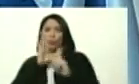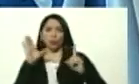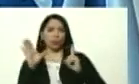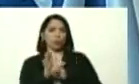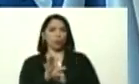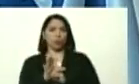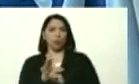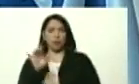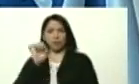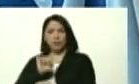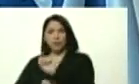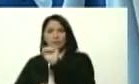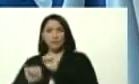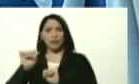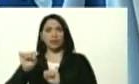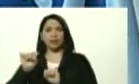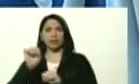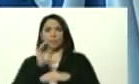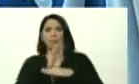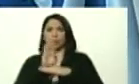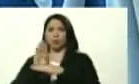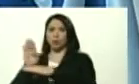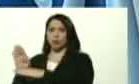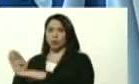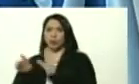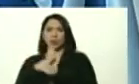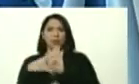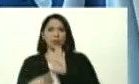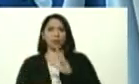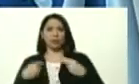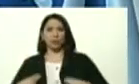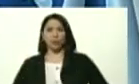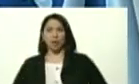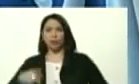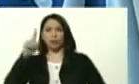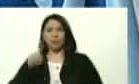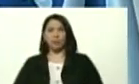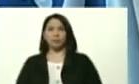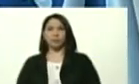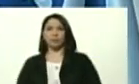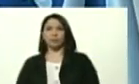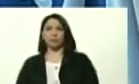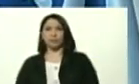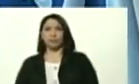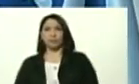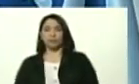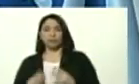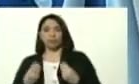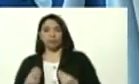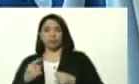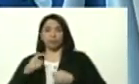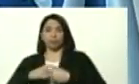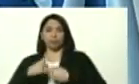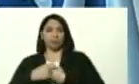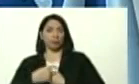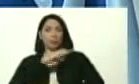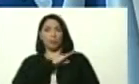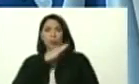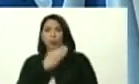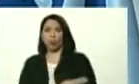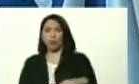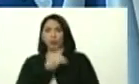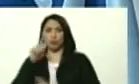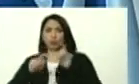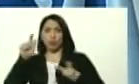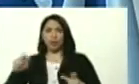de la defensa y protección de los derechos humanos. Asimismo, como miembro del Poder Ciudadano